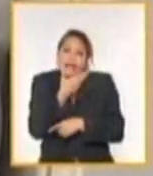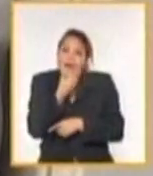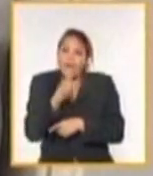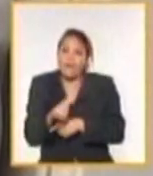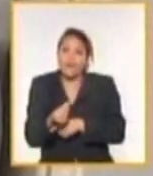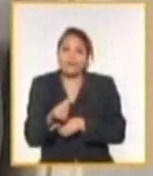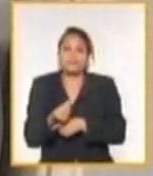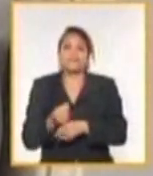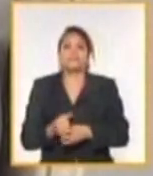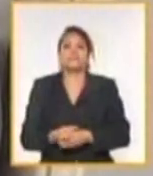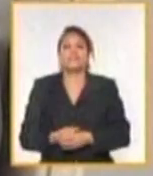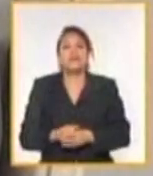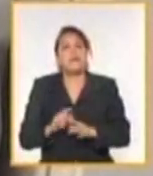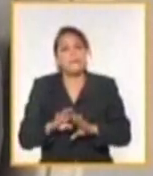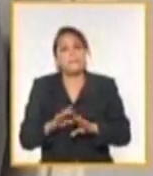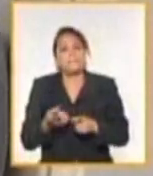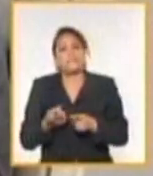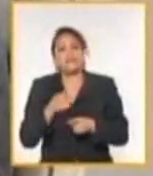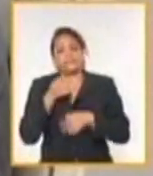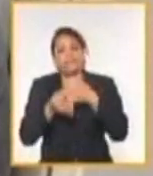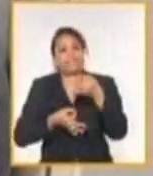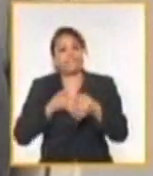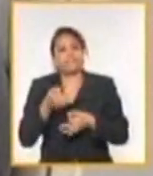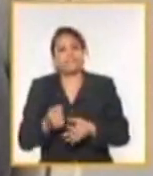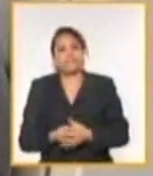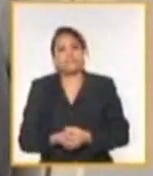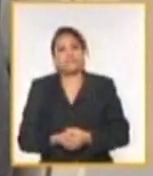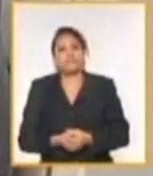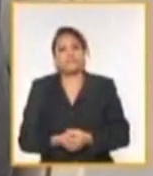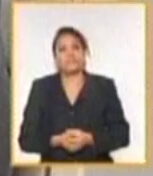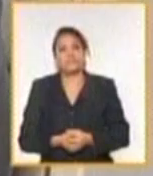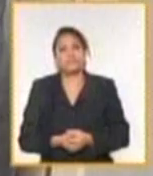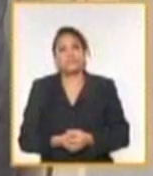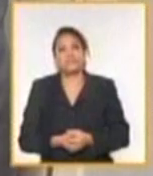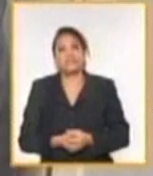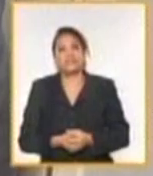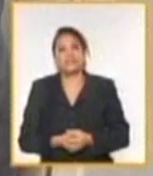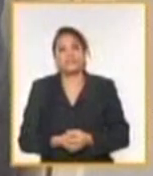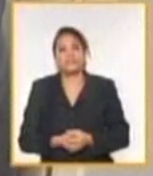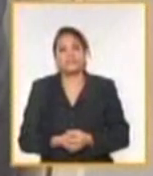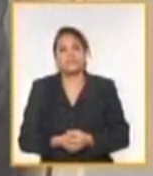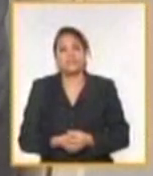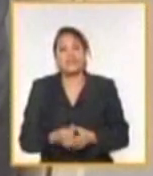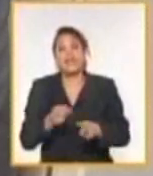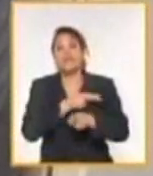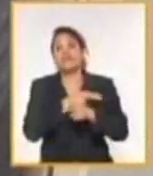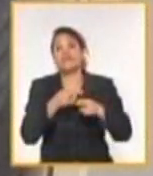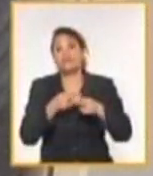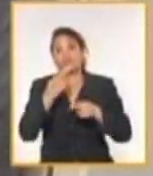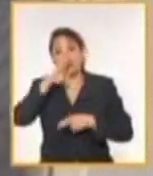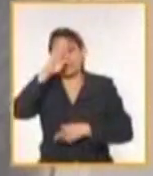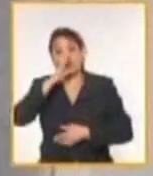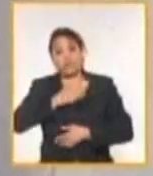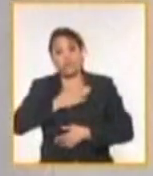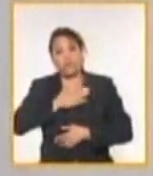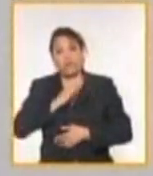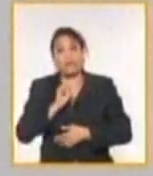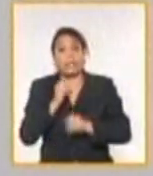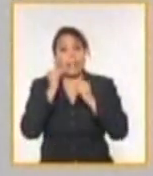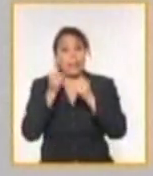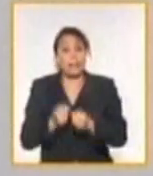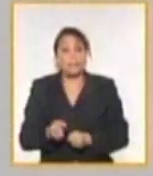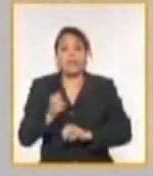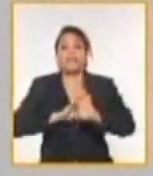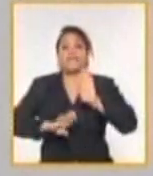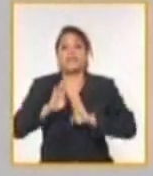se da la comprensión, ¿no? Que recoge de la tradición cubana. Hay una tradición cubana muy fuerte que defiende los valores de